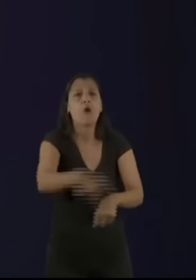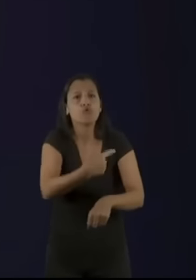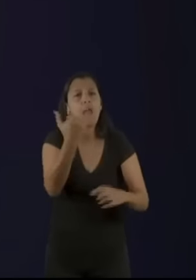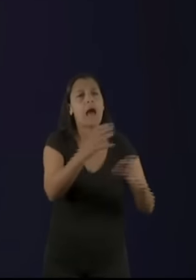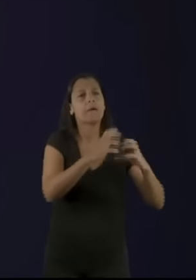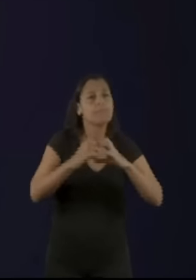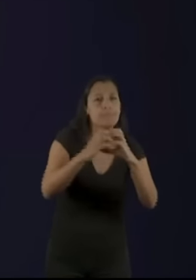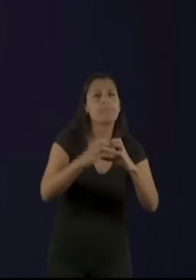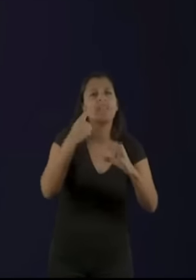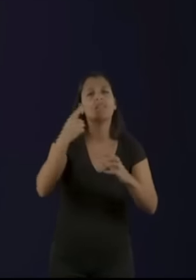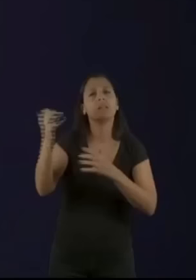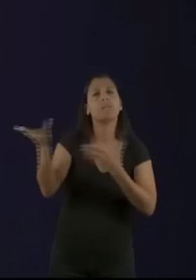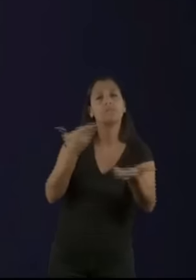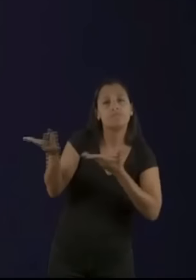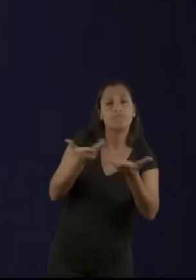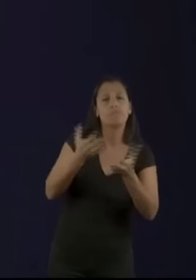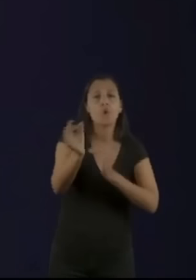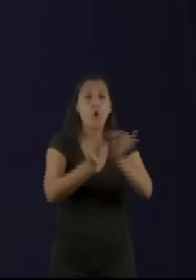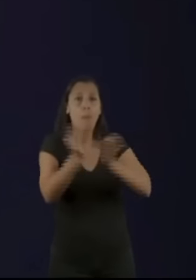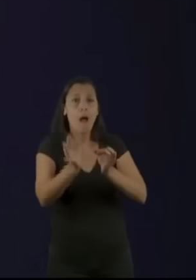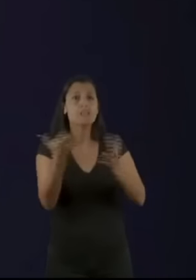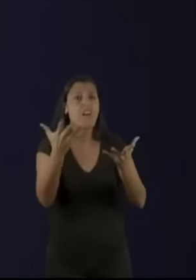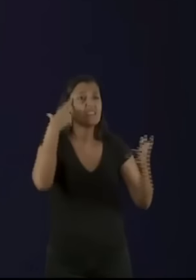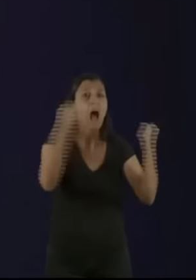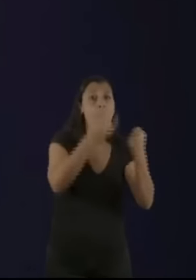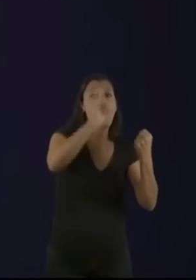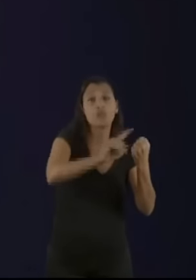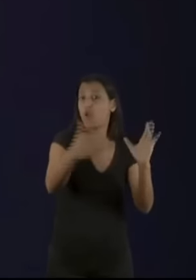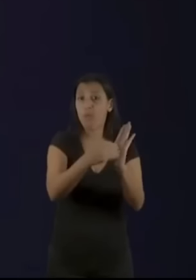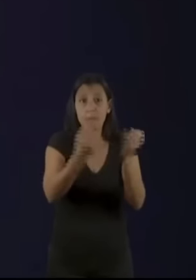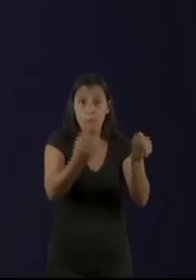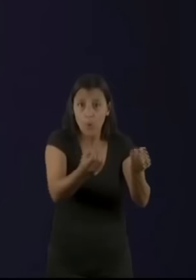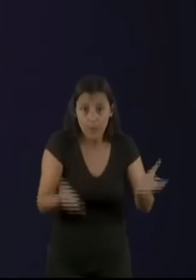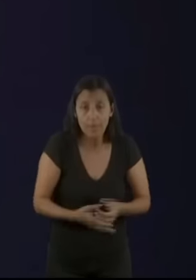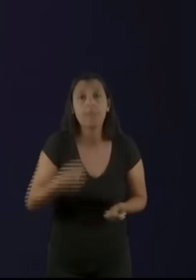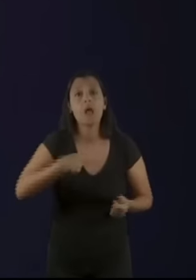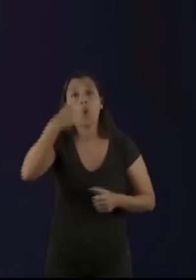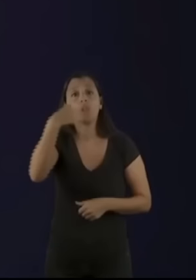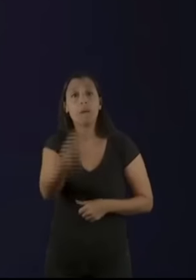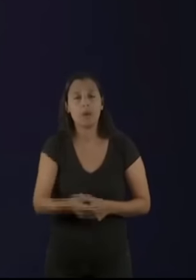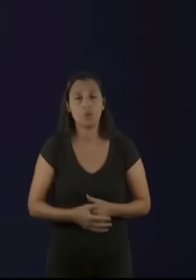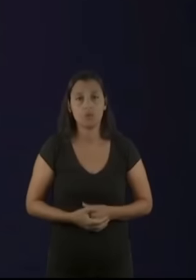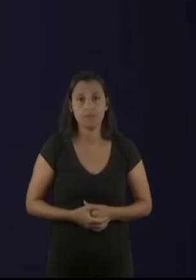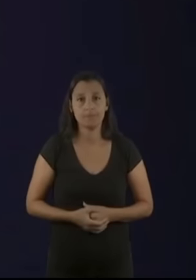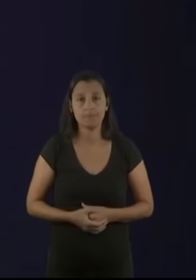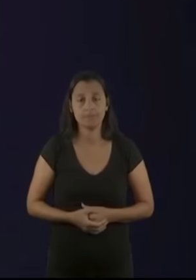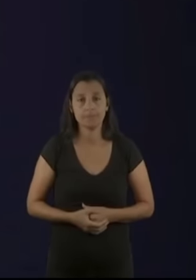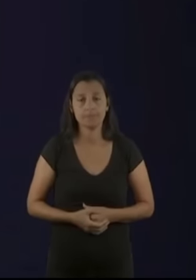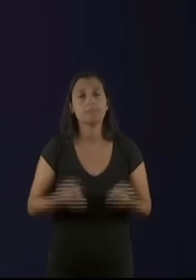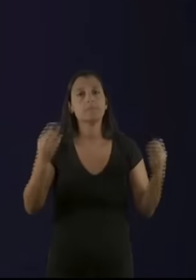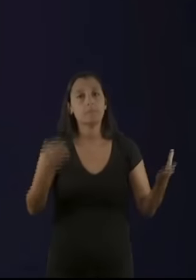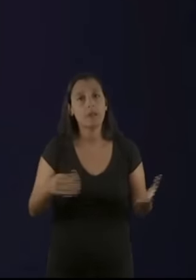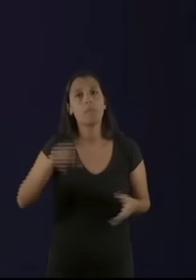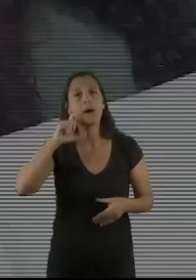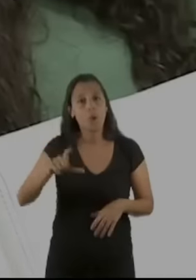intercambiar ideas que en las que no todos estemos de acuerdo nos parece muy bien última pregunta qué tal